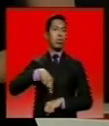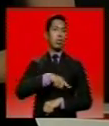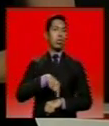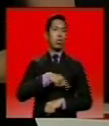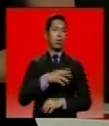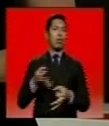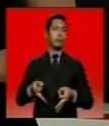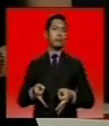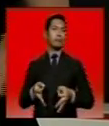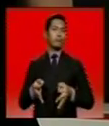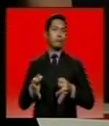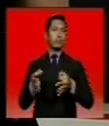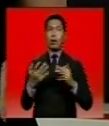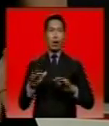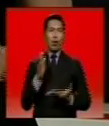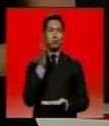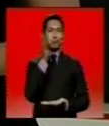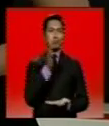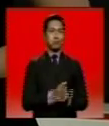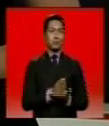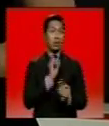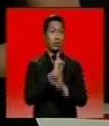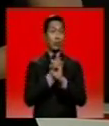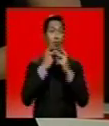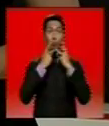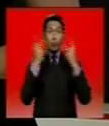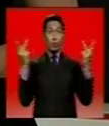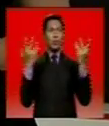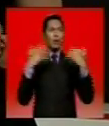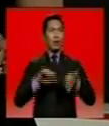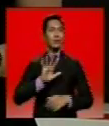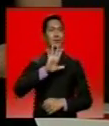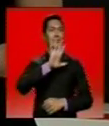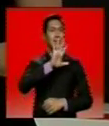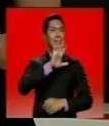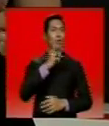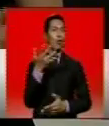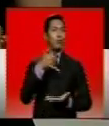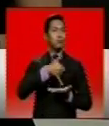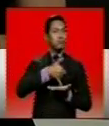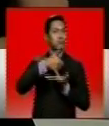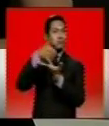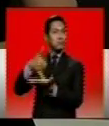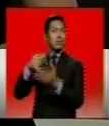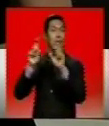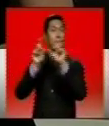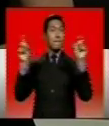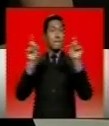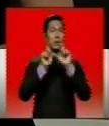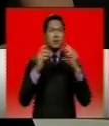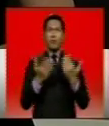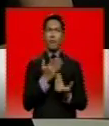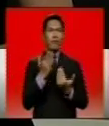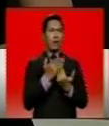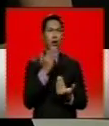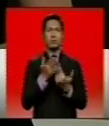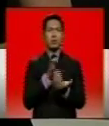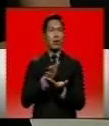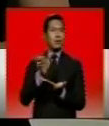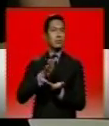algunas instituciones públicas. 5 reconocimientos fueron entregados a empresas que hacen más sencillo el acceso a la